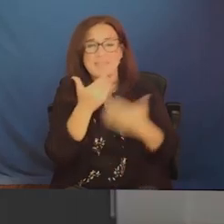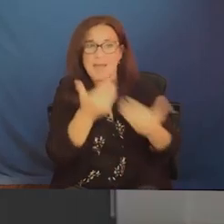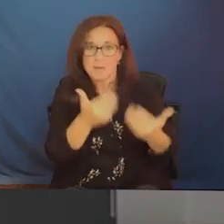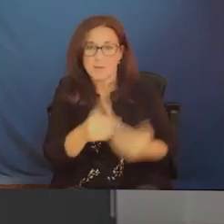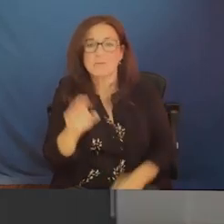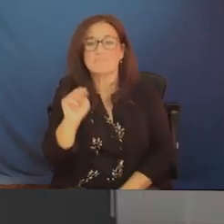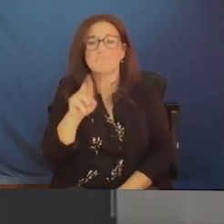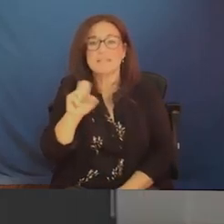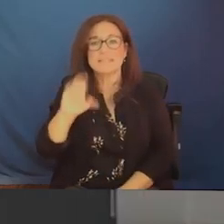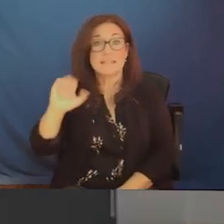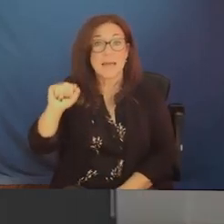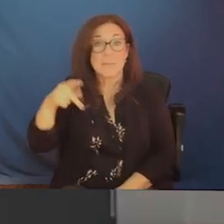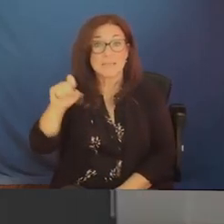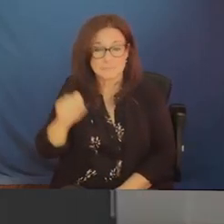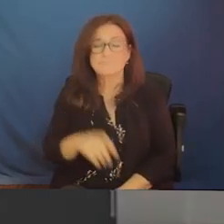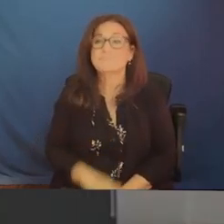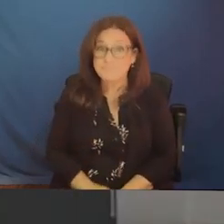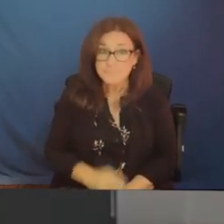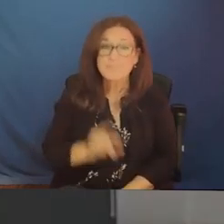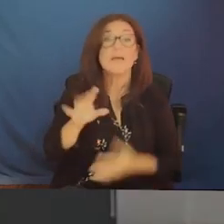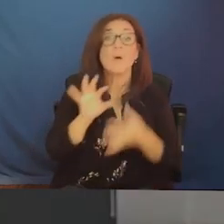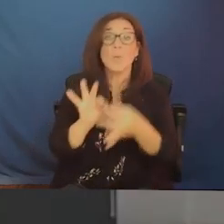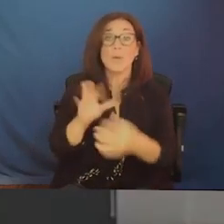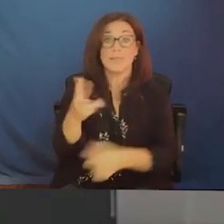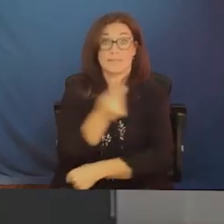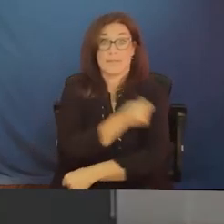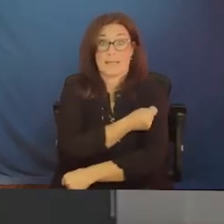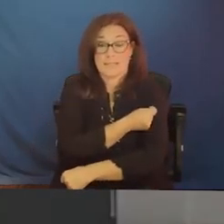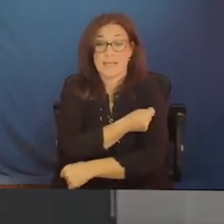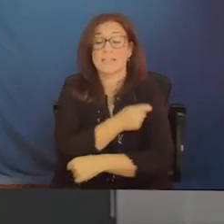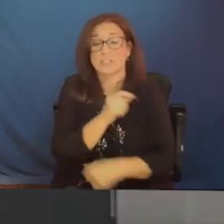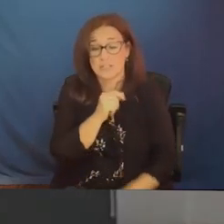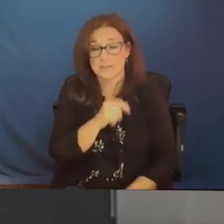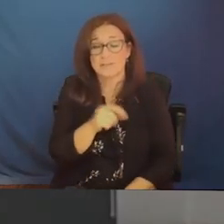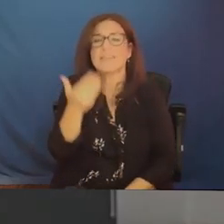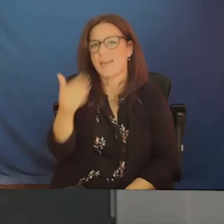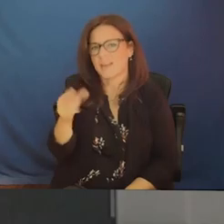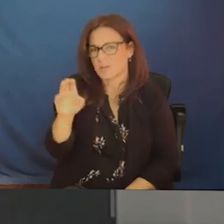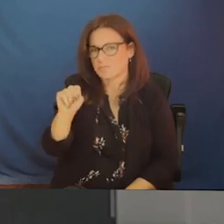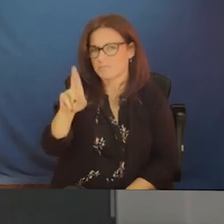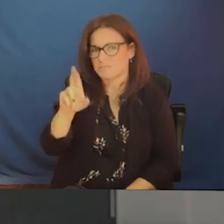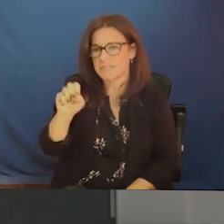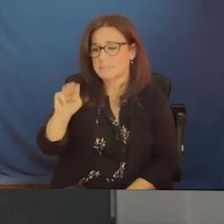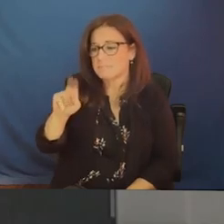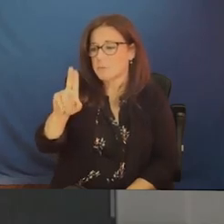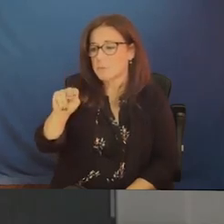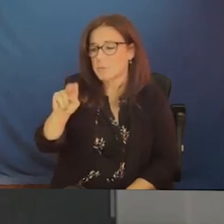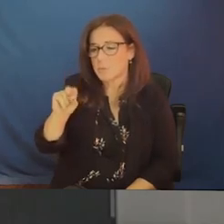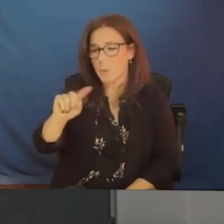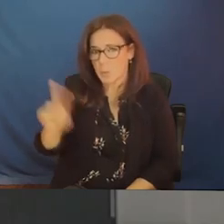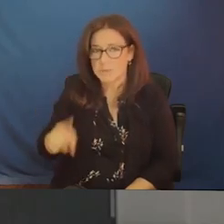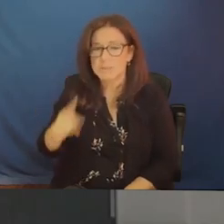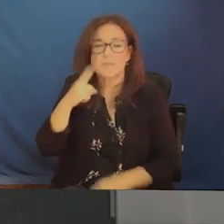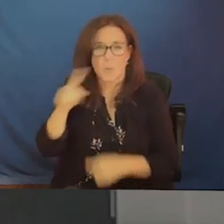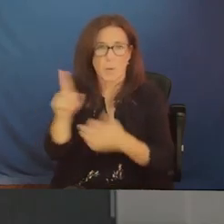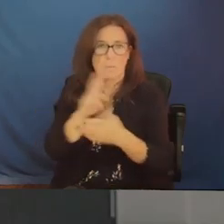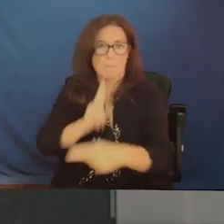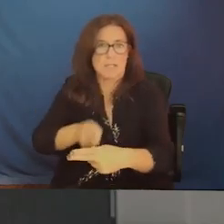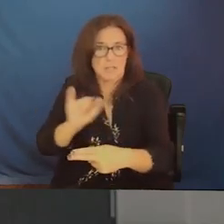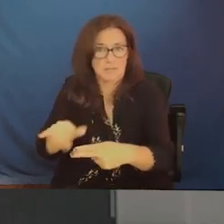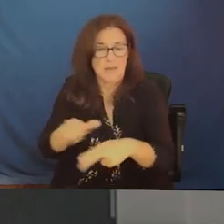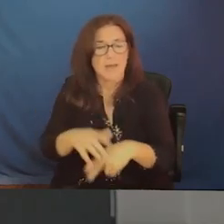hoy sólo respecto a las vacunas gracias a la señora muñoz por hacer referencia a esto y también quiero felicitar en